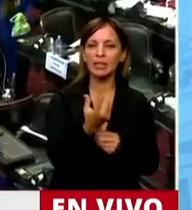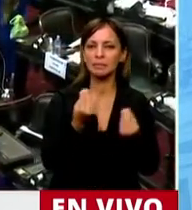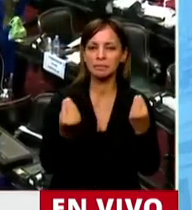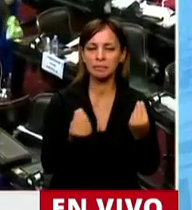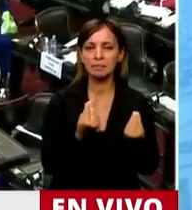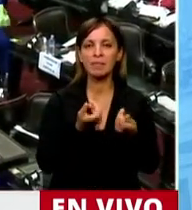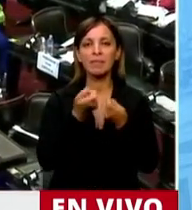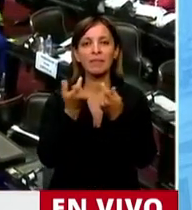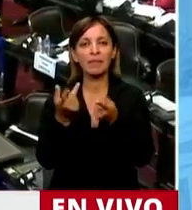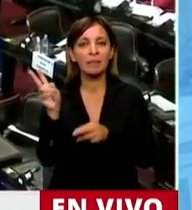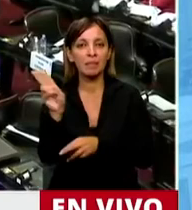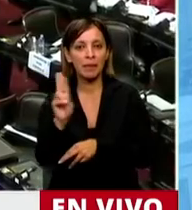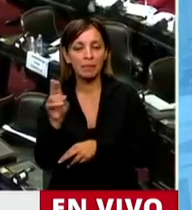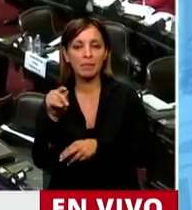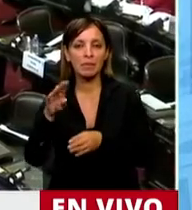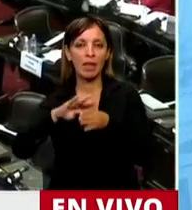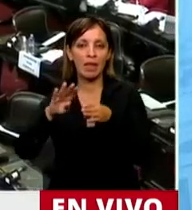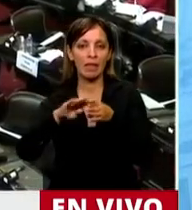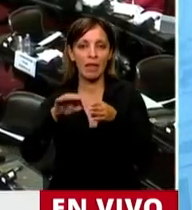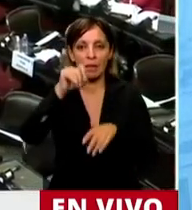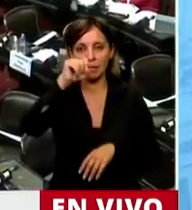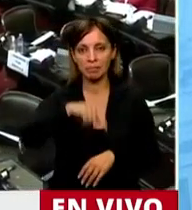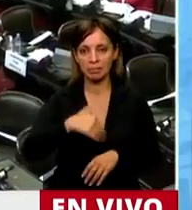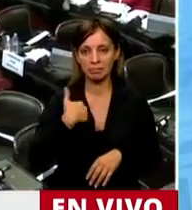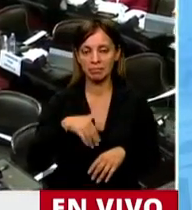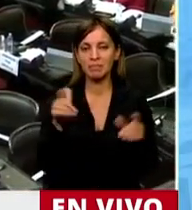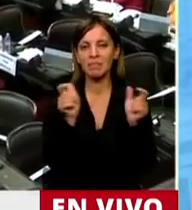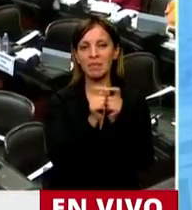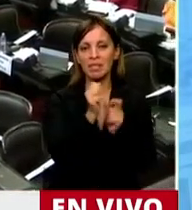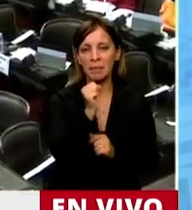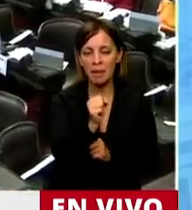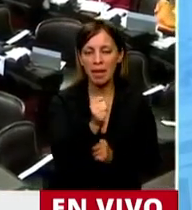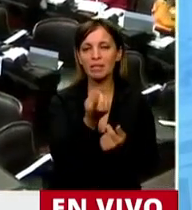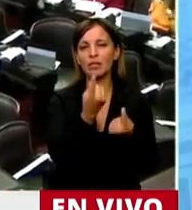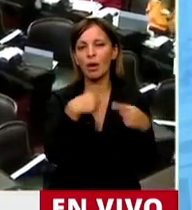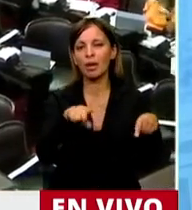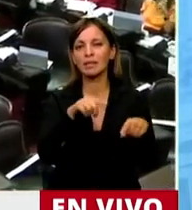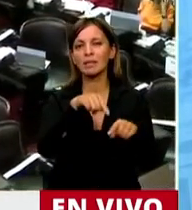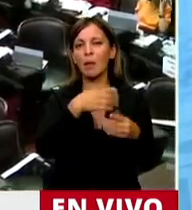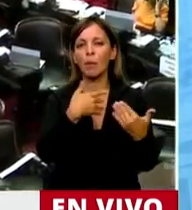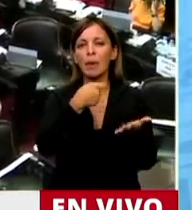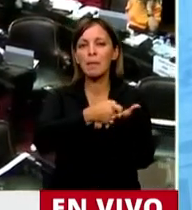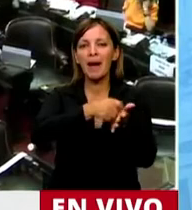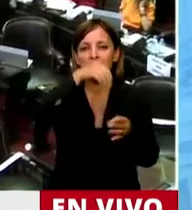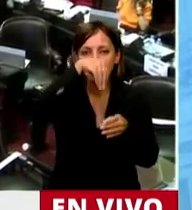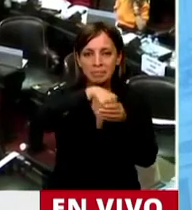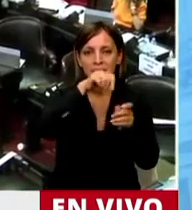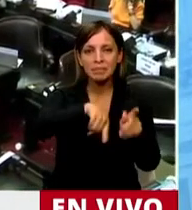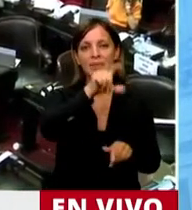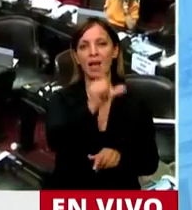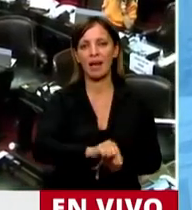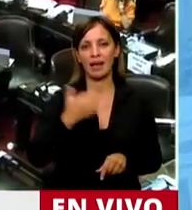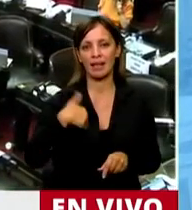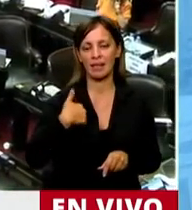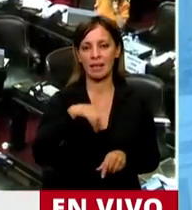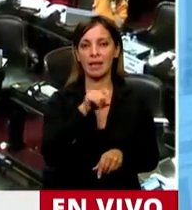deuda pública interna, aquella que se emite en pesos, aquella que se puede pagar en el país,